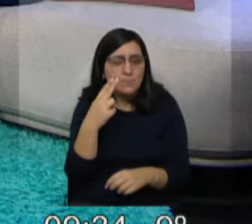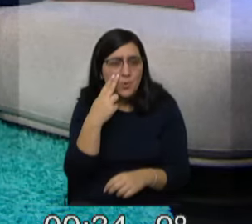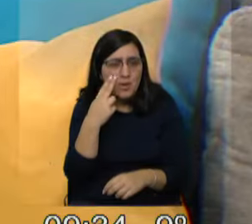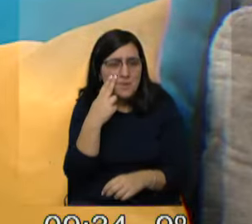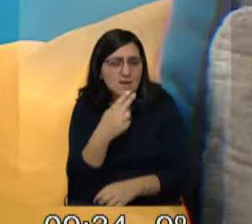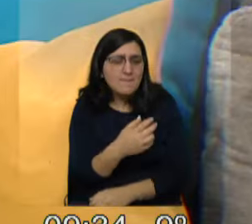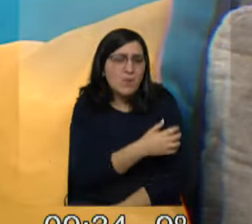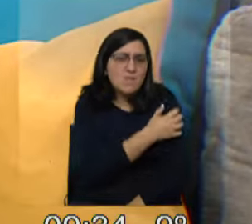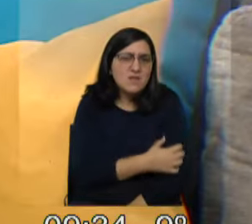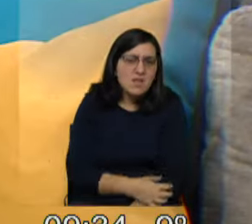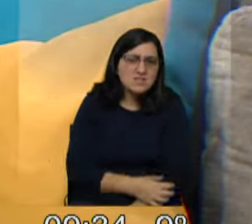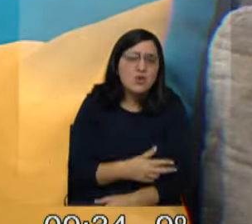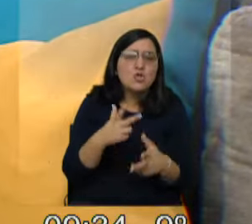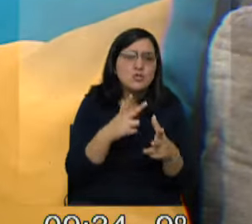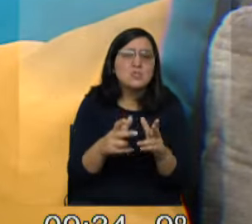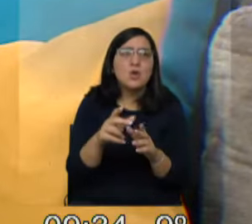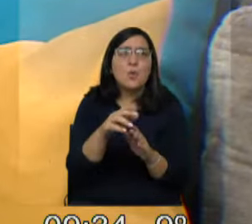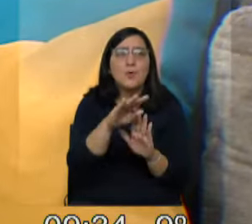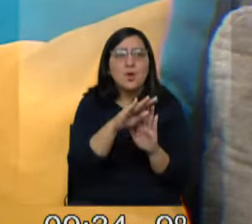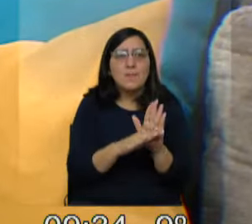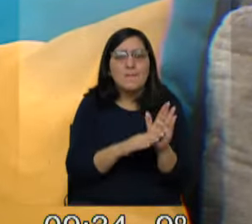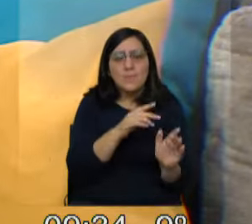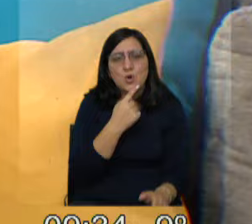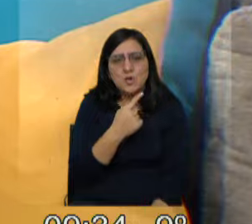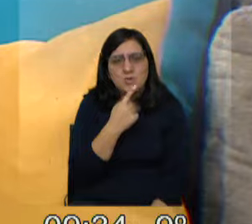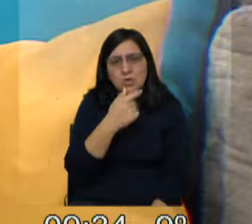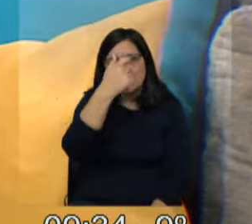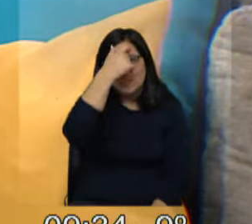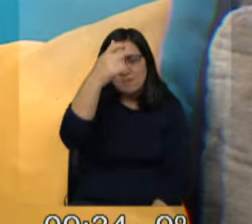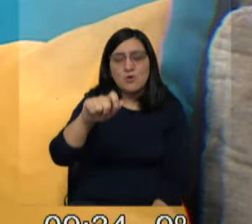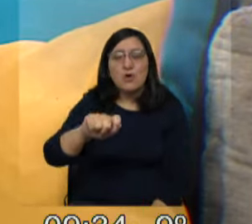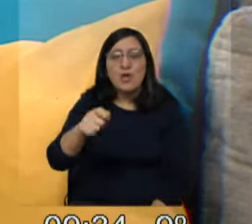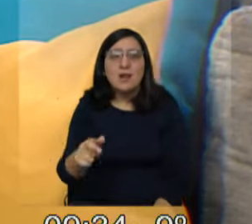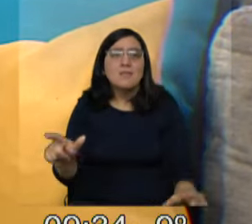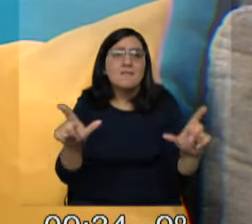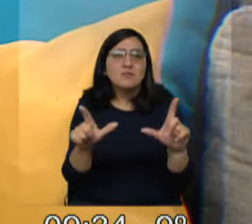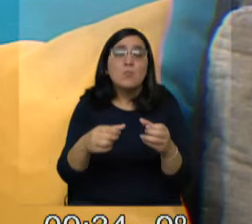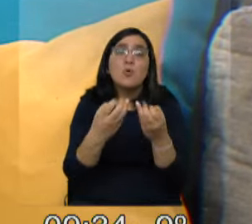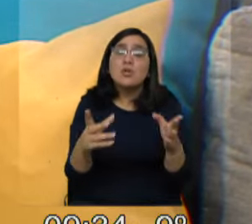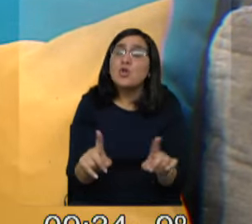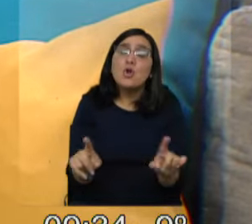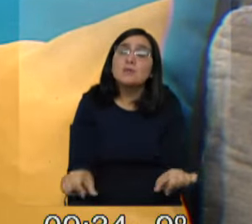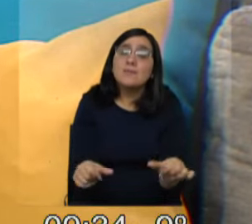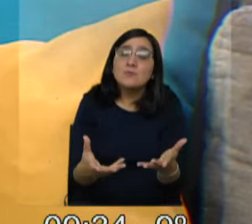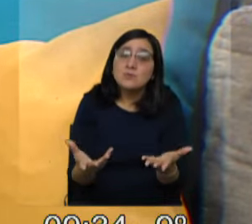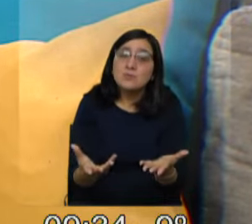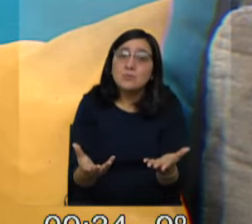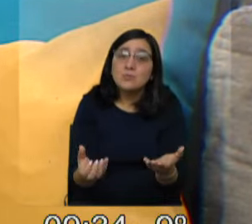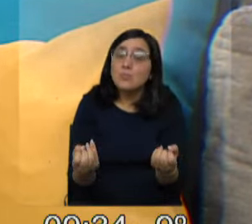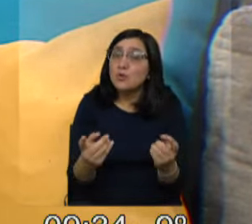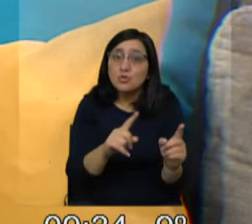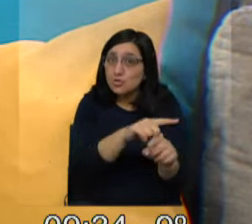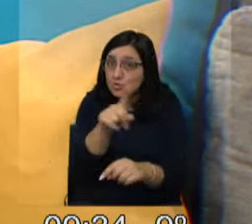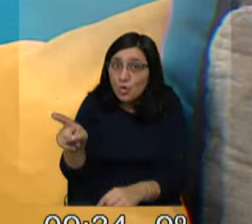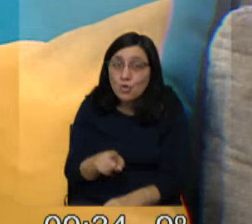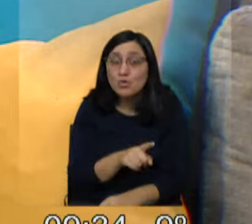lo dicen los programas políticos, lo dicen los científicos, lo dicen los canales de televisión, lo dicen los medios de prensa, ¿por qué no lo hacemos? Porque no estamos todos de acuerdo.